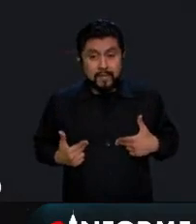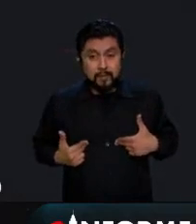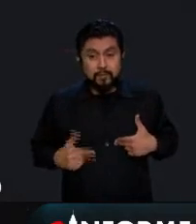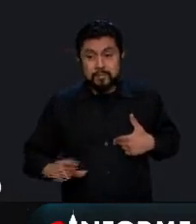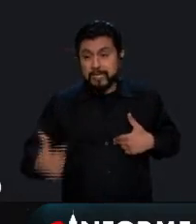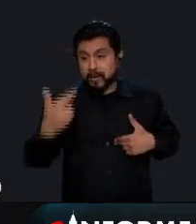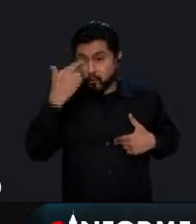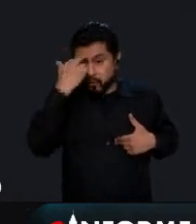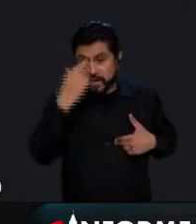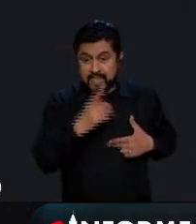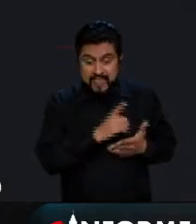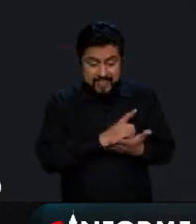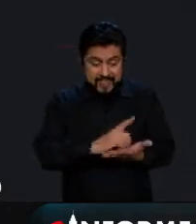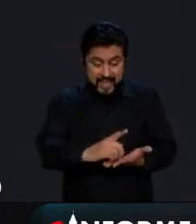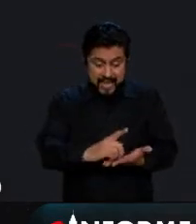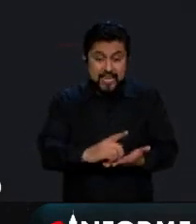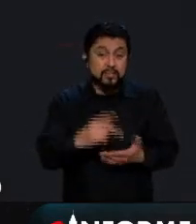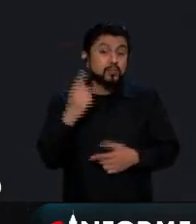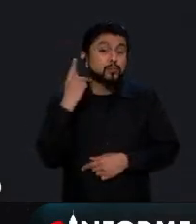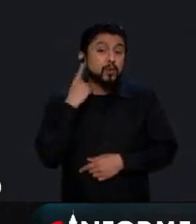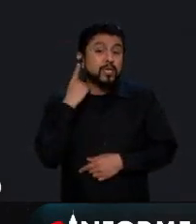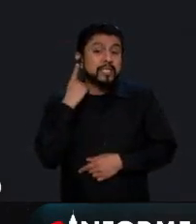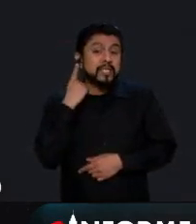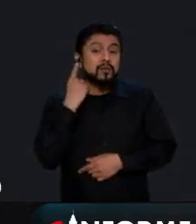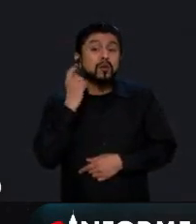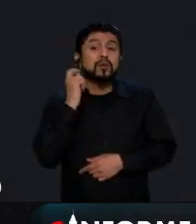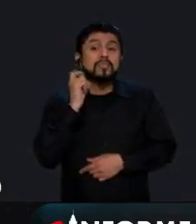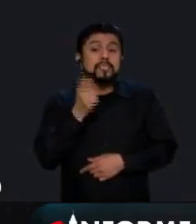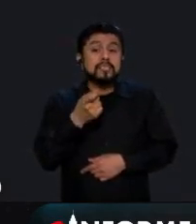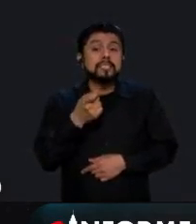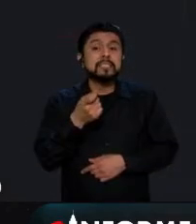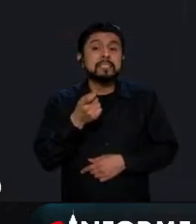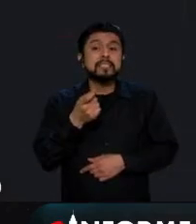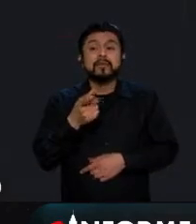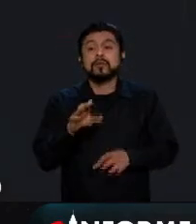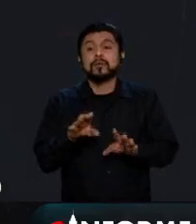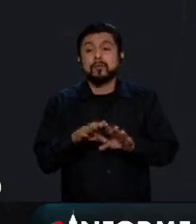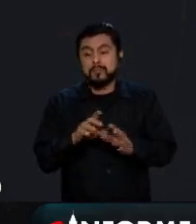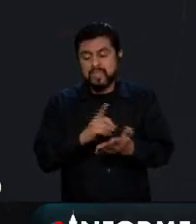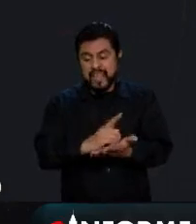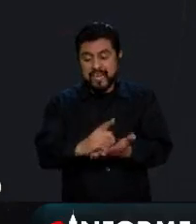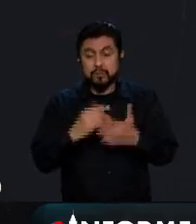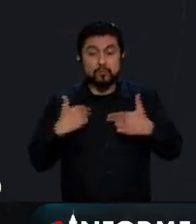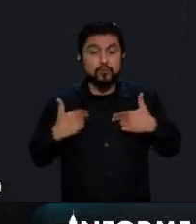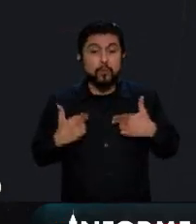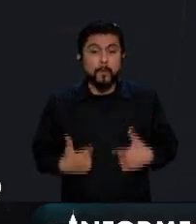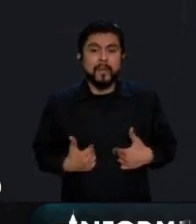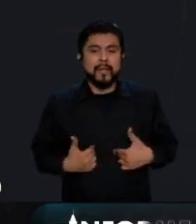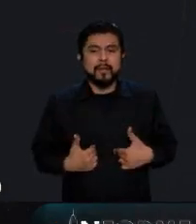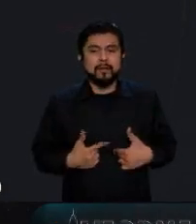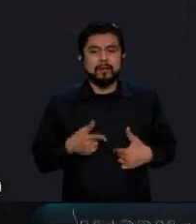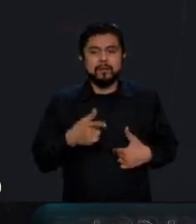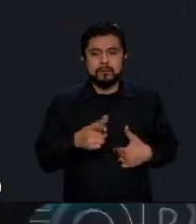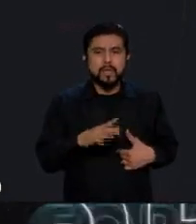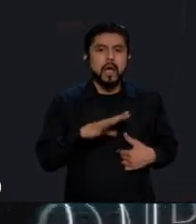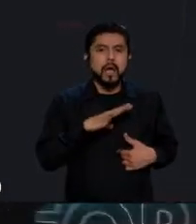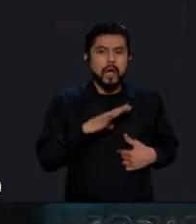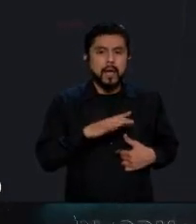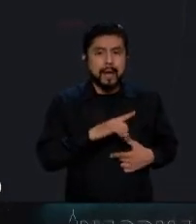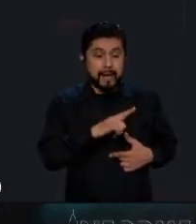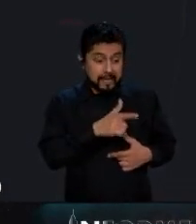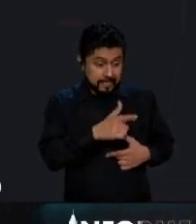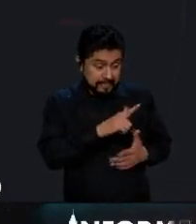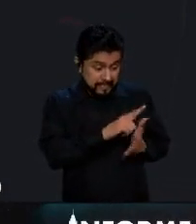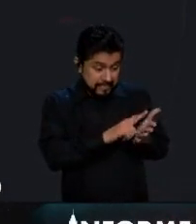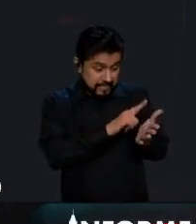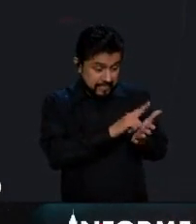derechos políticos son derechos humanos. Entonces, el simple hecho de que exista este instrumento legal, lo que implica